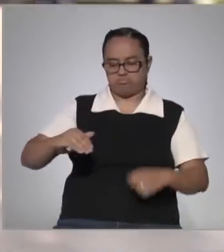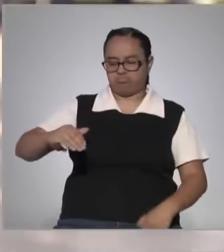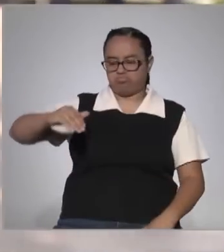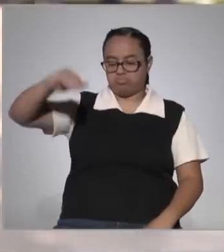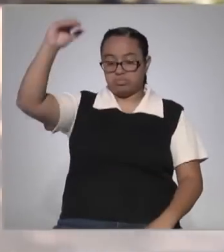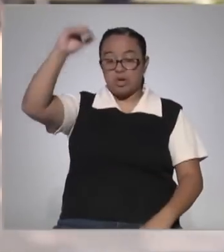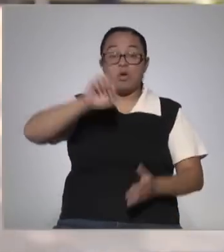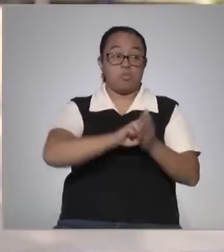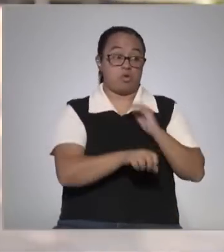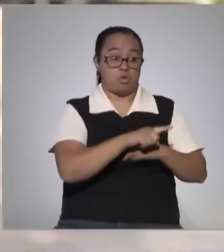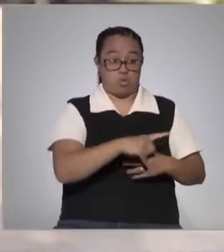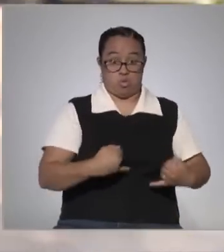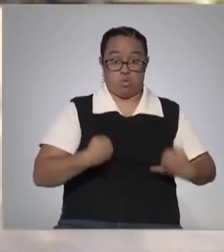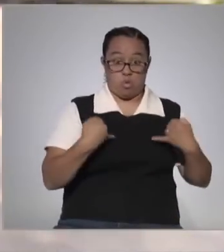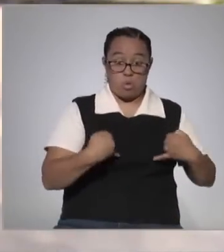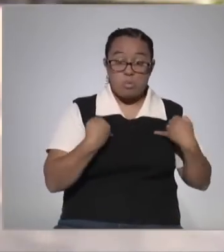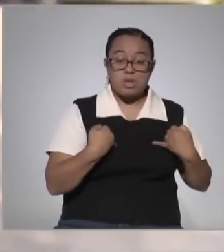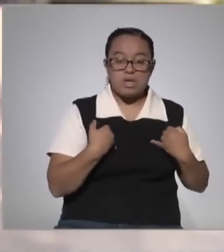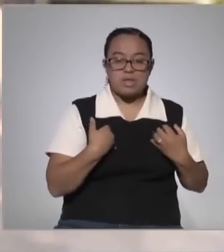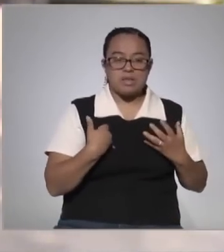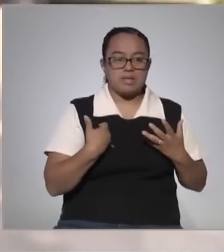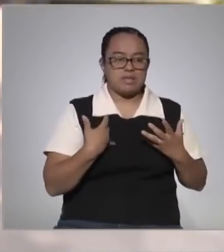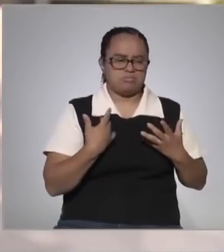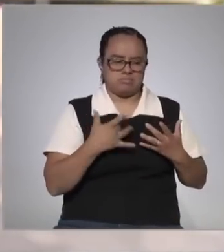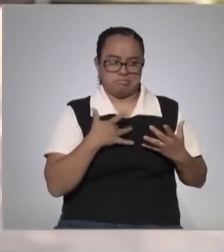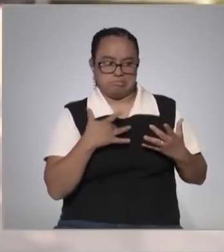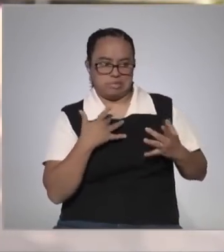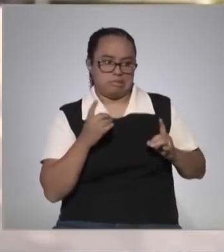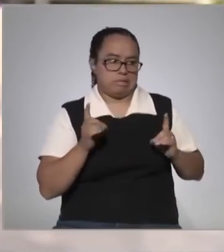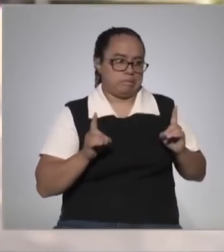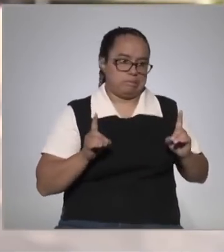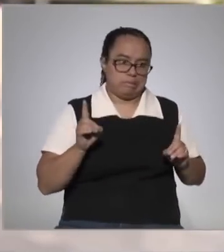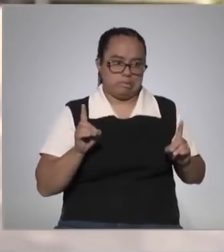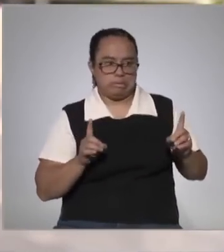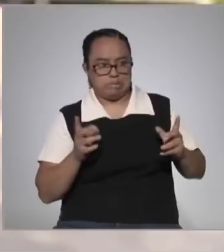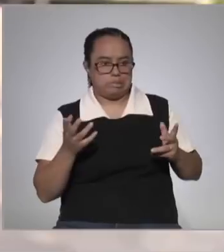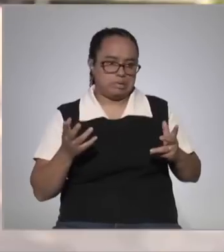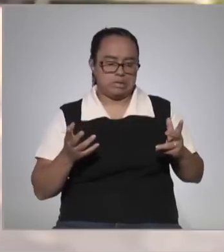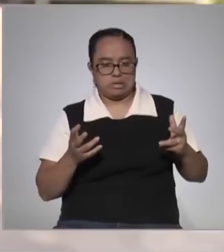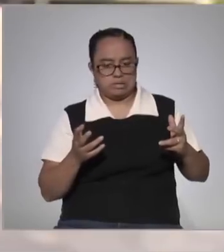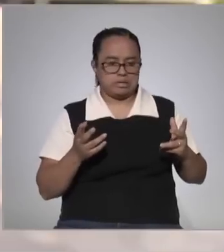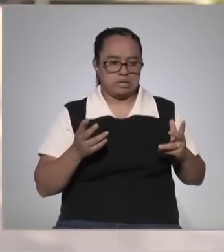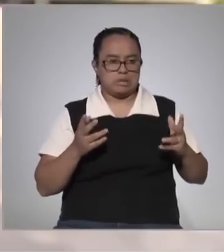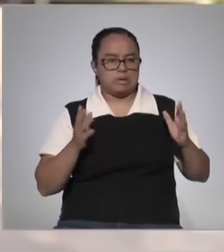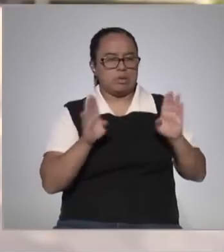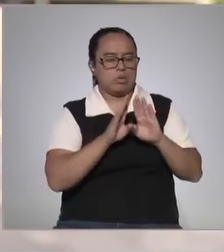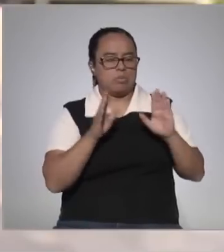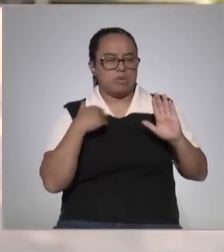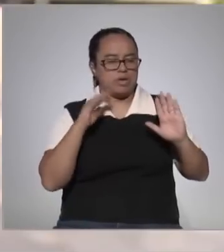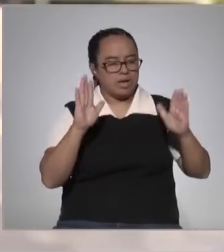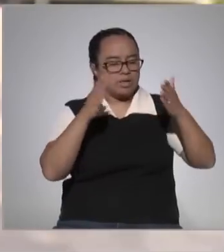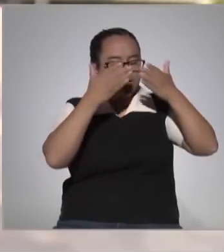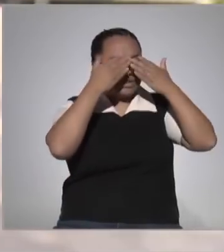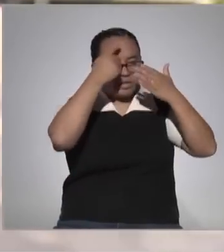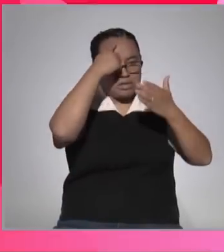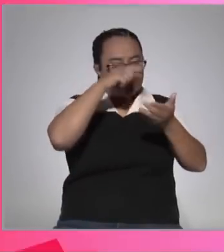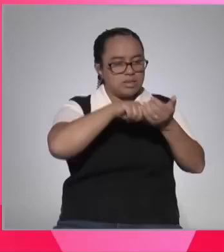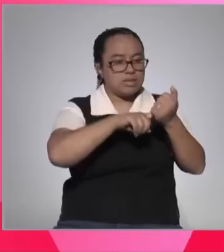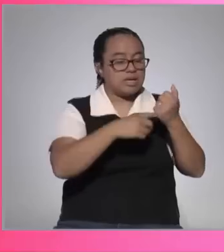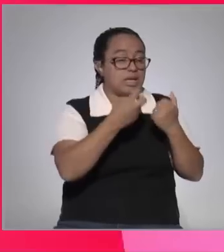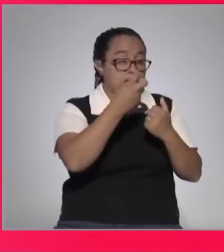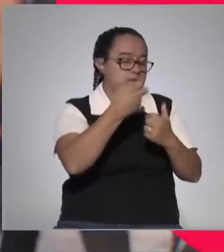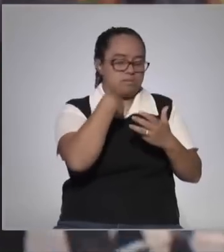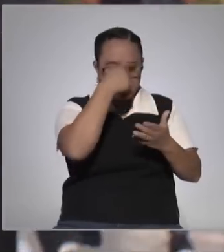es uno joven está con dudas y se va con los ojos cerrados a lo que